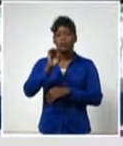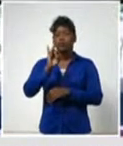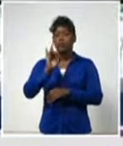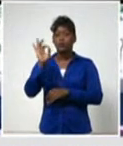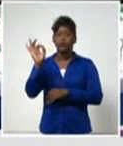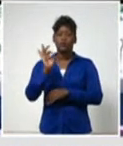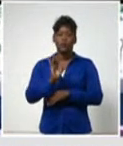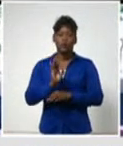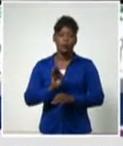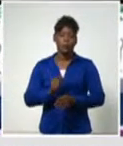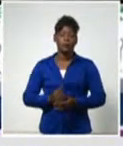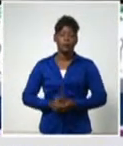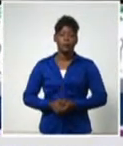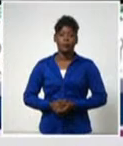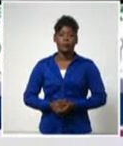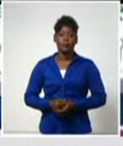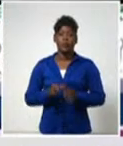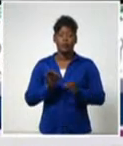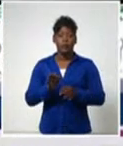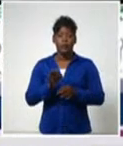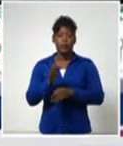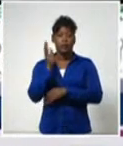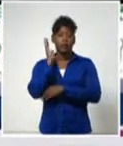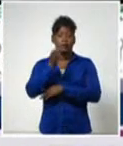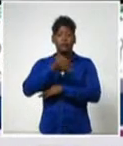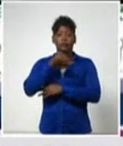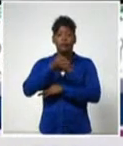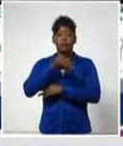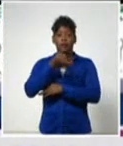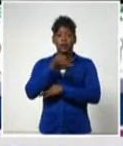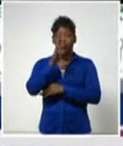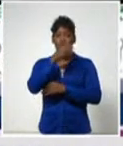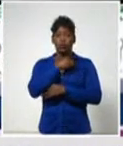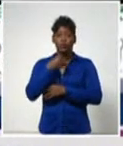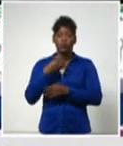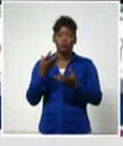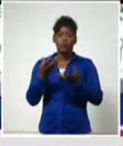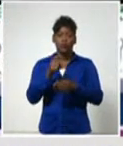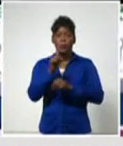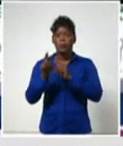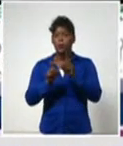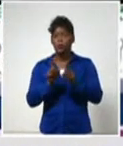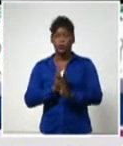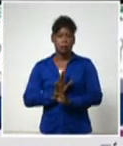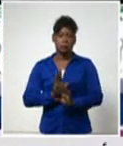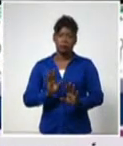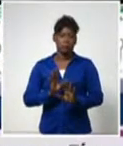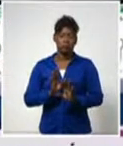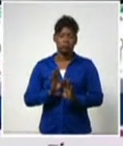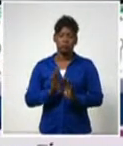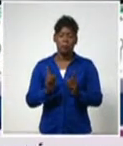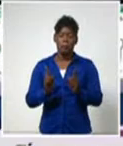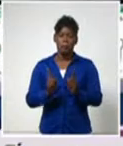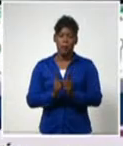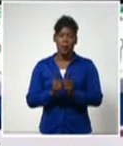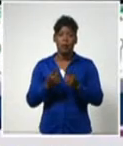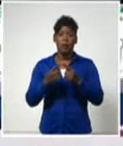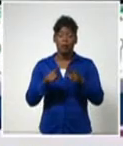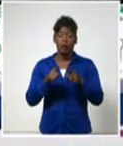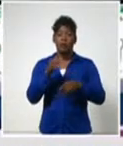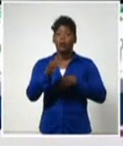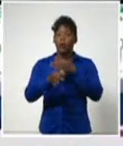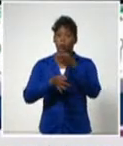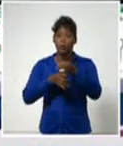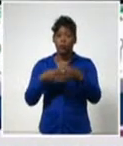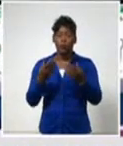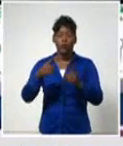5,07%. En esta conferencia de prensa no hubo muchas preguntas, pero sí volvió a reiterarse el tema del uso de la dexametasona,